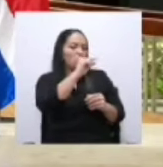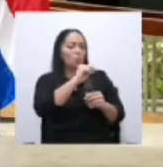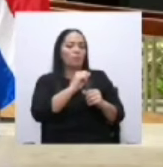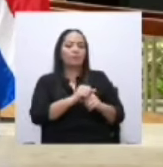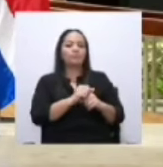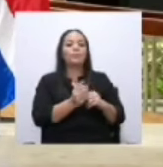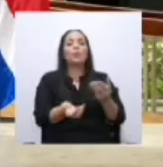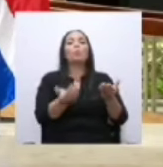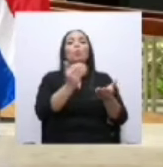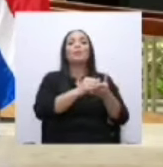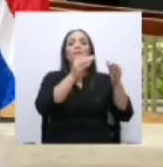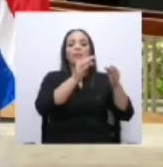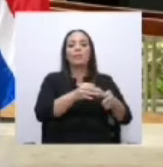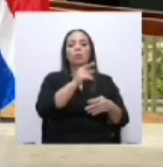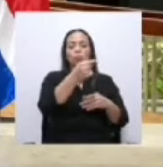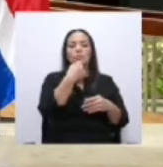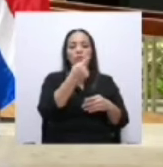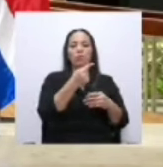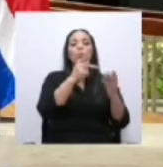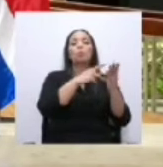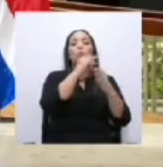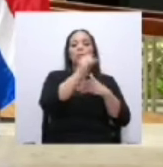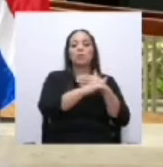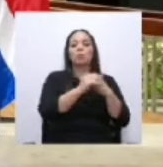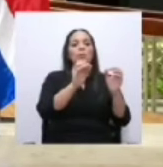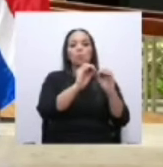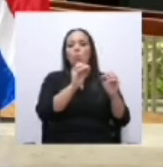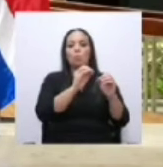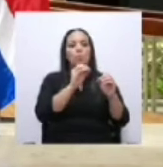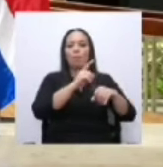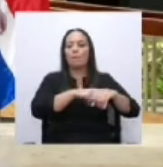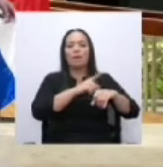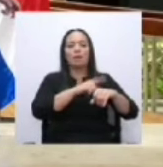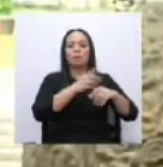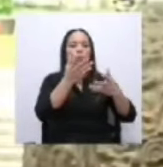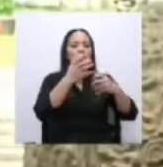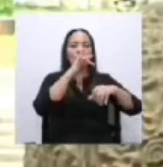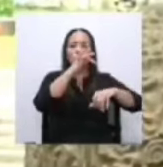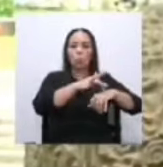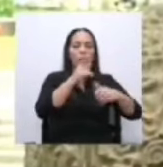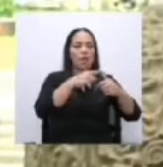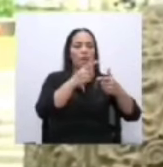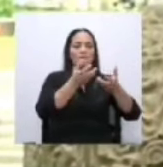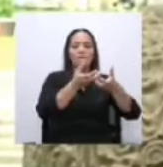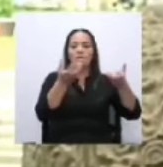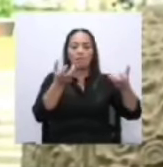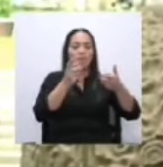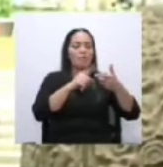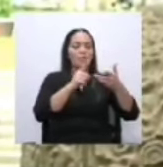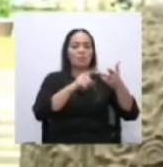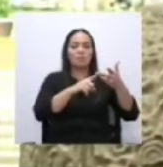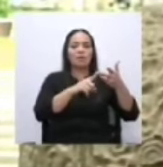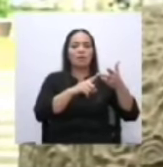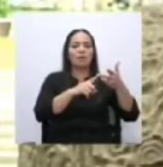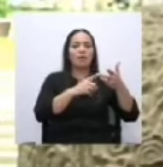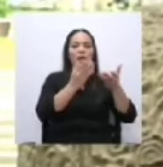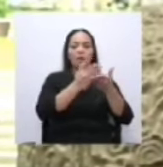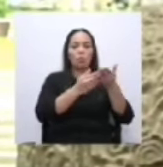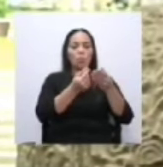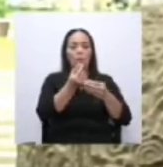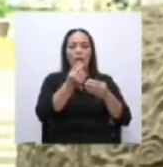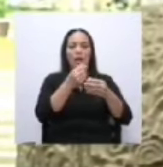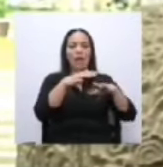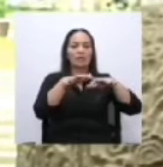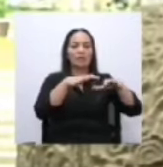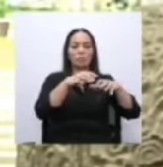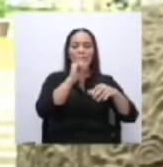que lo que usted dijo, el proyecto en ningún momento pretende tocar, ni fragmentar, ni separar los activos, ni el ICE como institución,